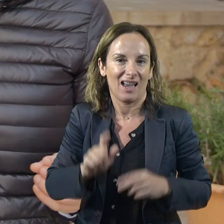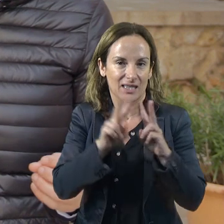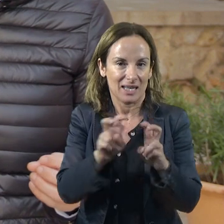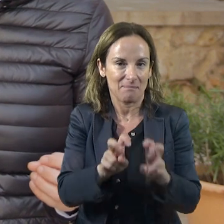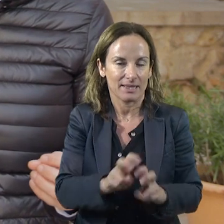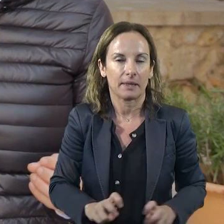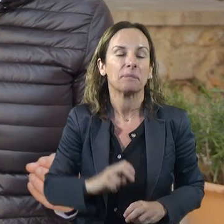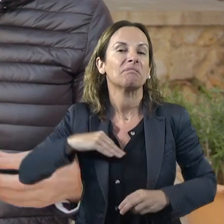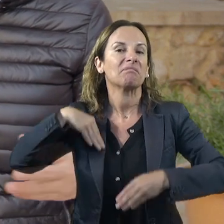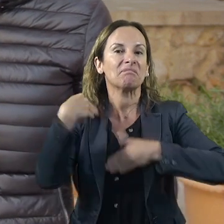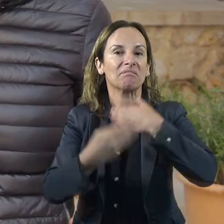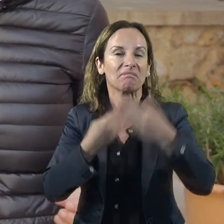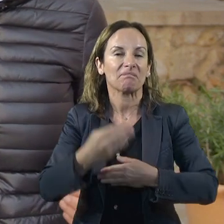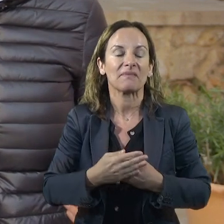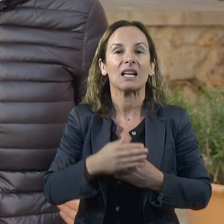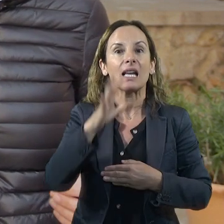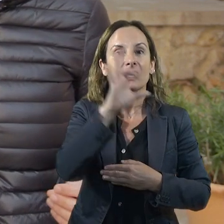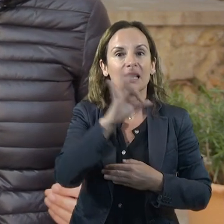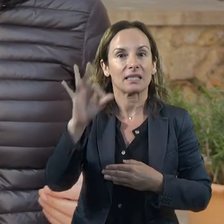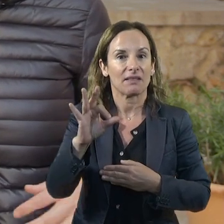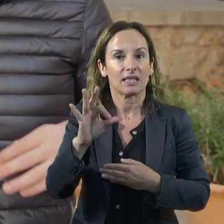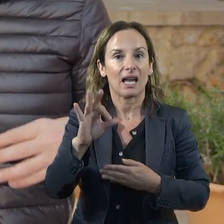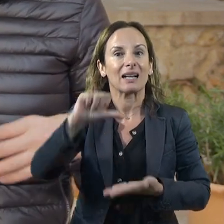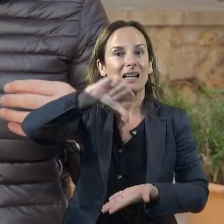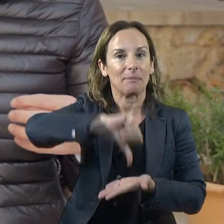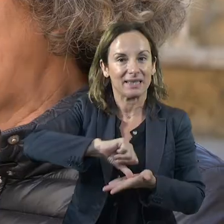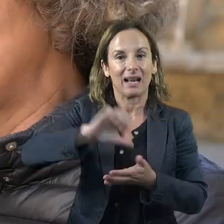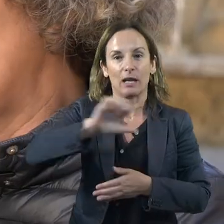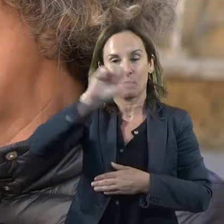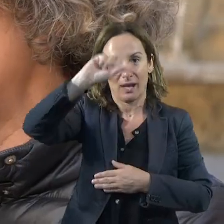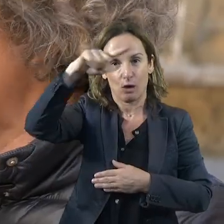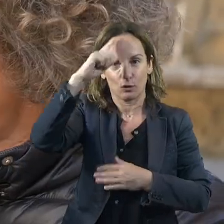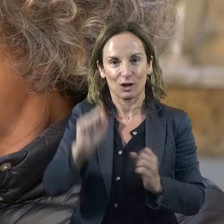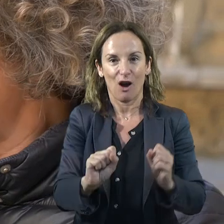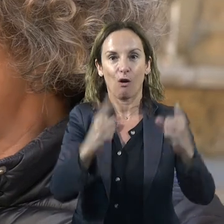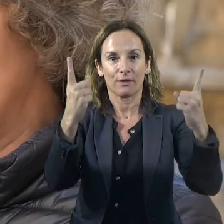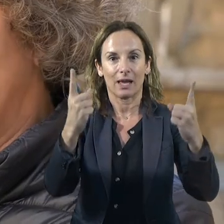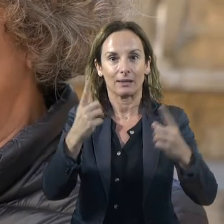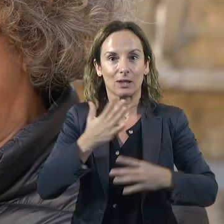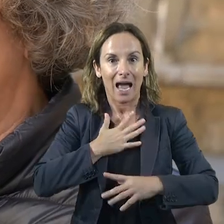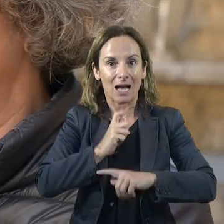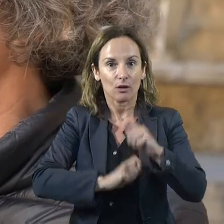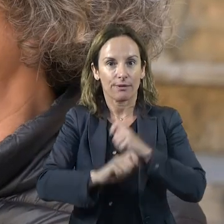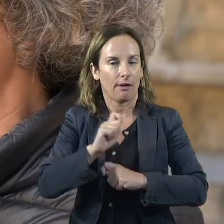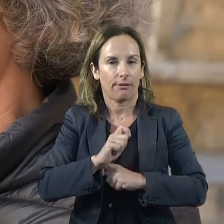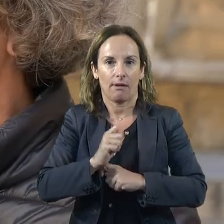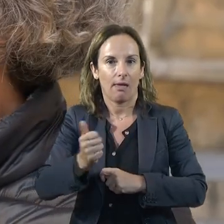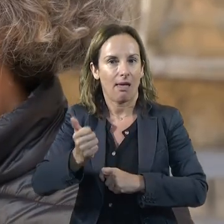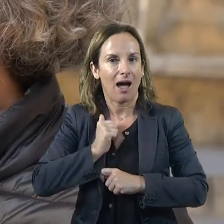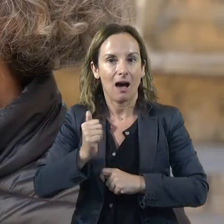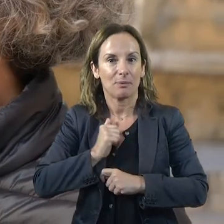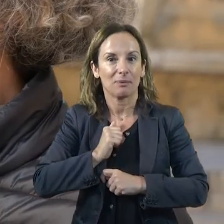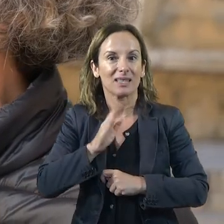capitalidad de Donosti, ¿no?, de capital europea de la cultura, en el que Albaola, la asociación, ve la oportunidad